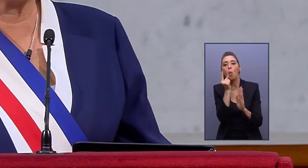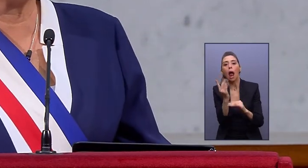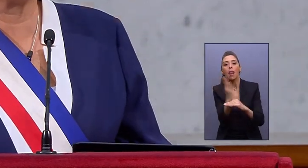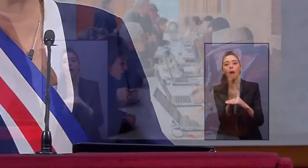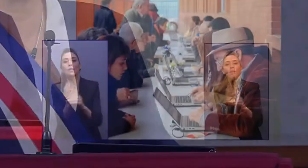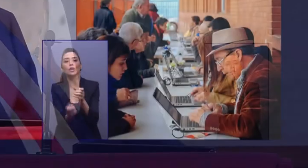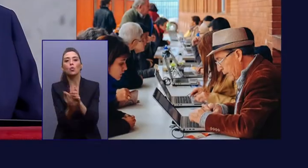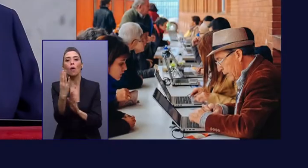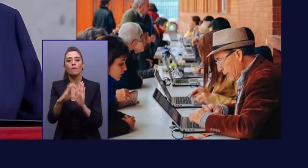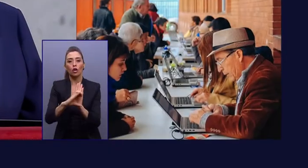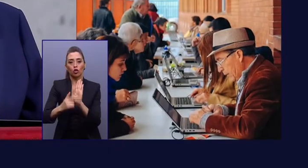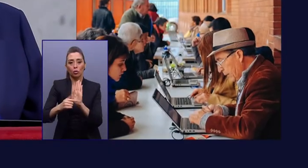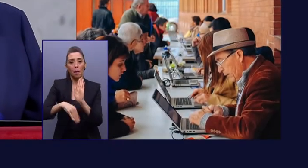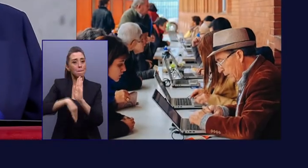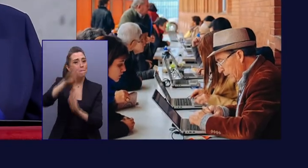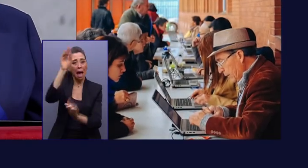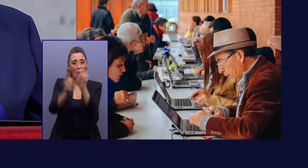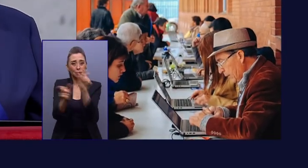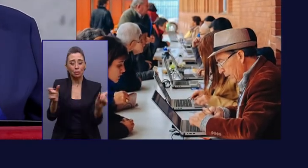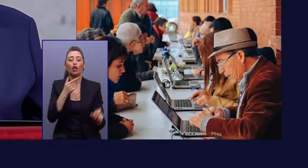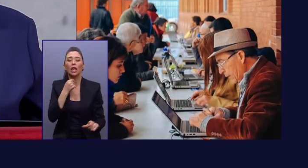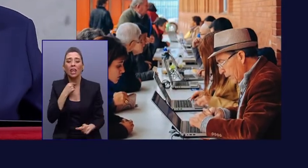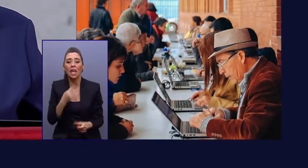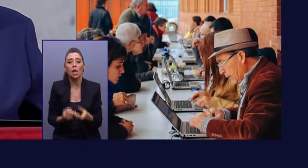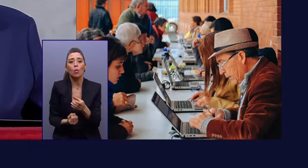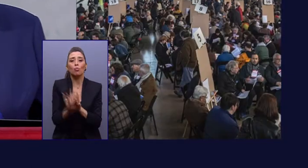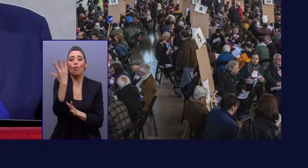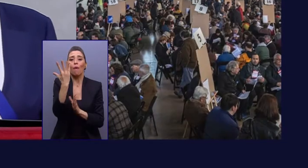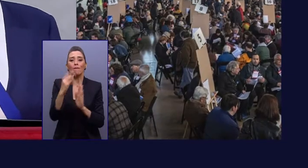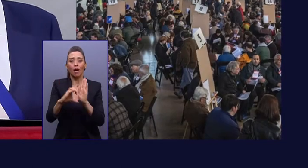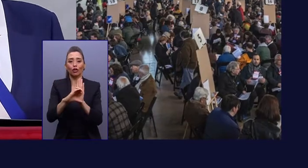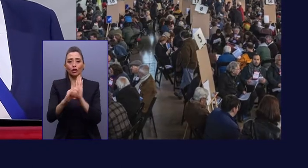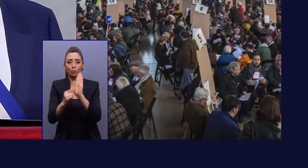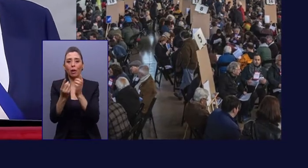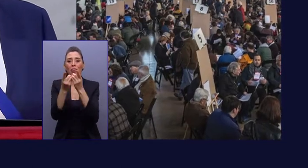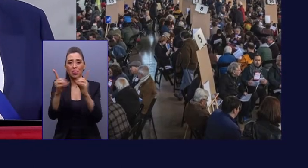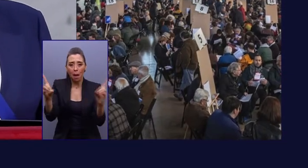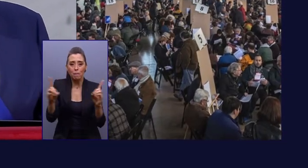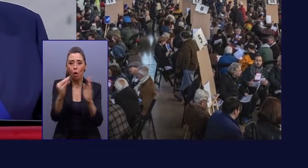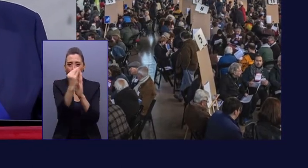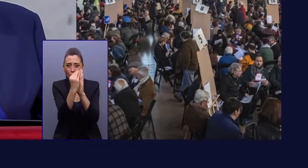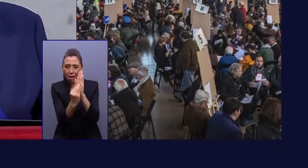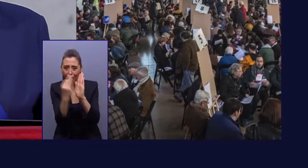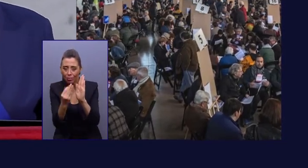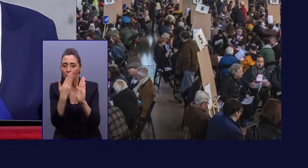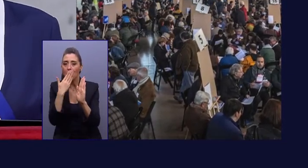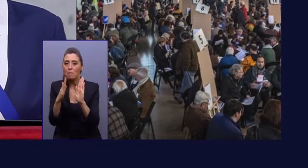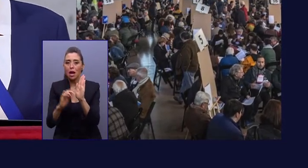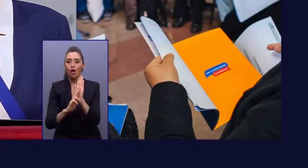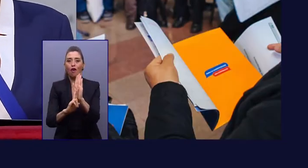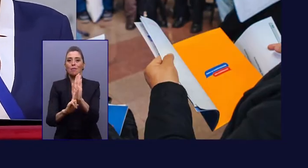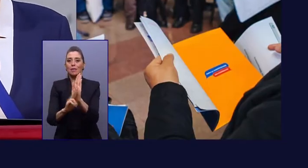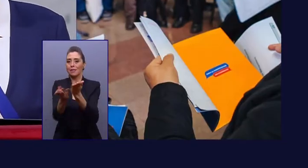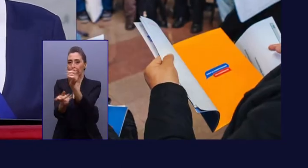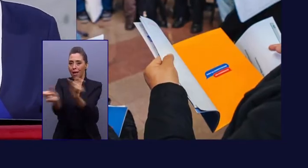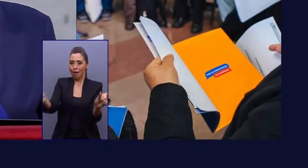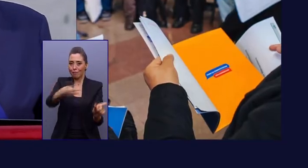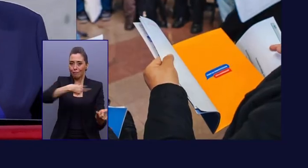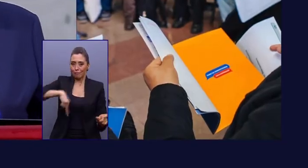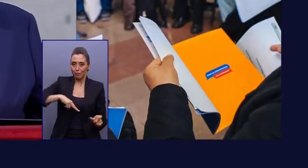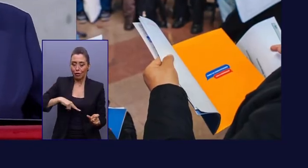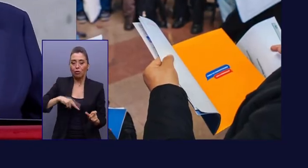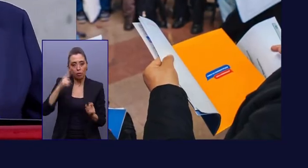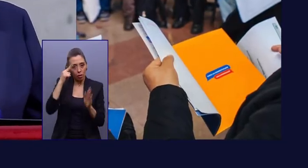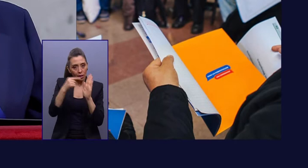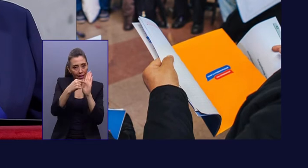nueva constitución, porque la inmensa mayoría quiere una constitución moderna, democrática en serio, que refleje mejor lo que somos, que nos oriente